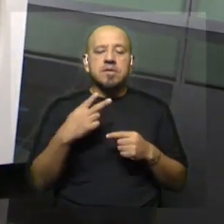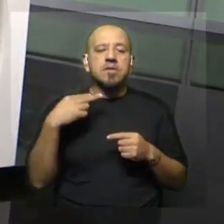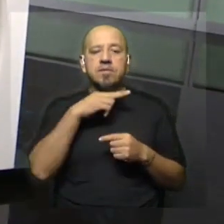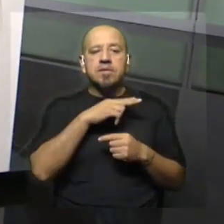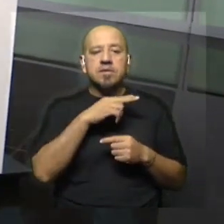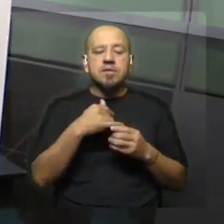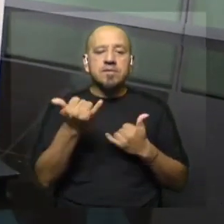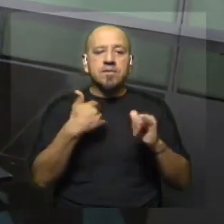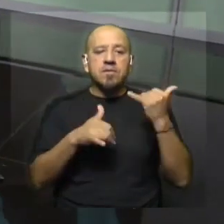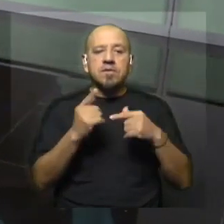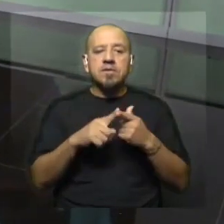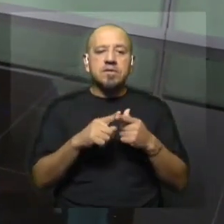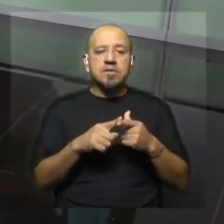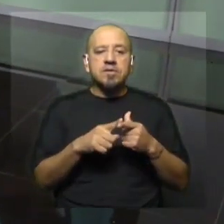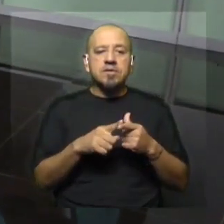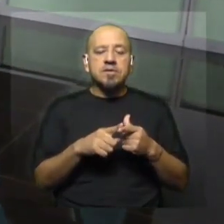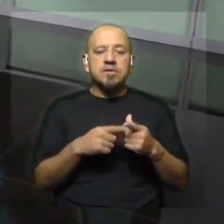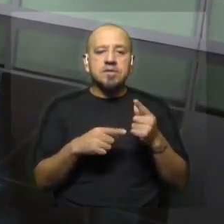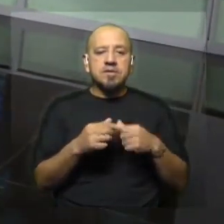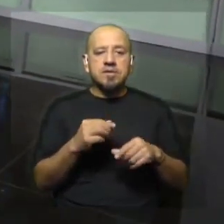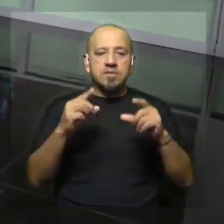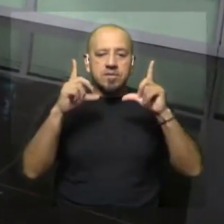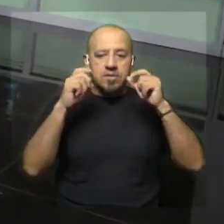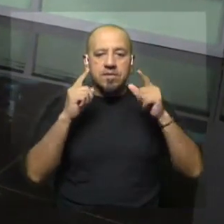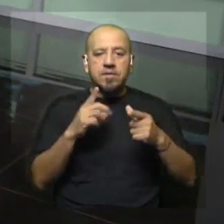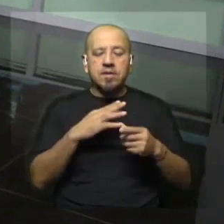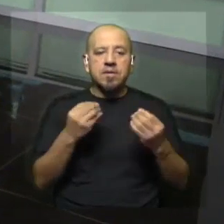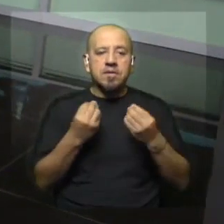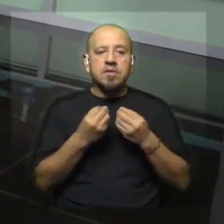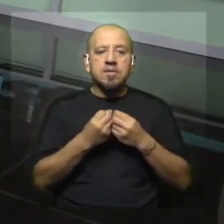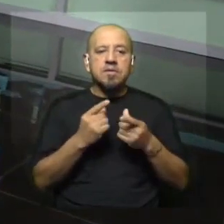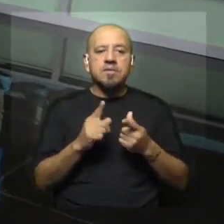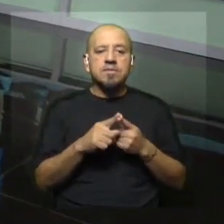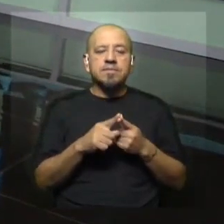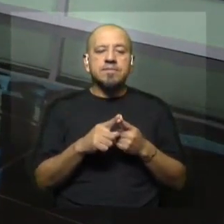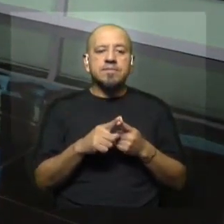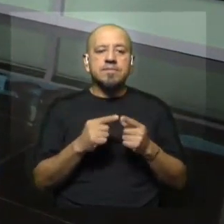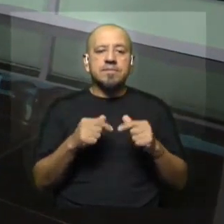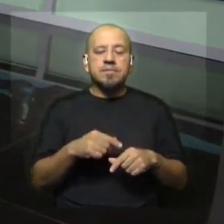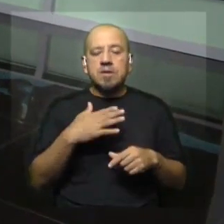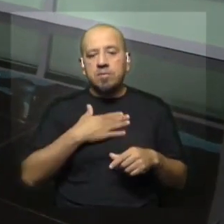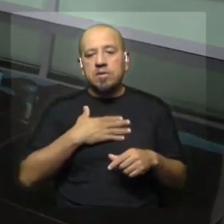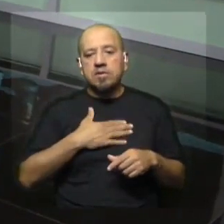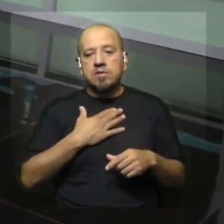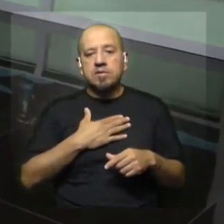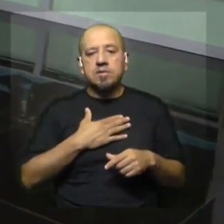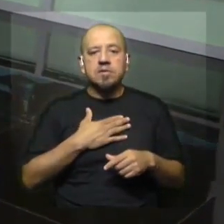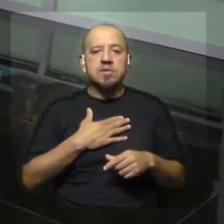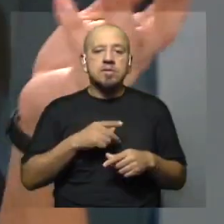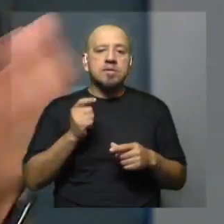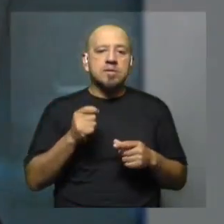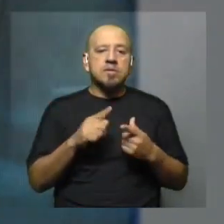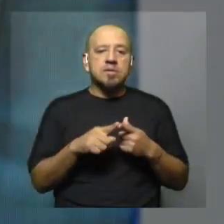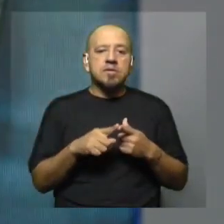de fakes. Historias, pequeñas historias de fotografía. Debe haber un montón. Hay millones. Sí. Daniel, querido, te liberamos. Dale, muchas gracias. Y a quien quiera, es